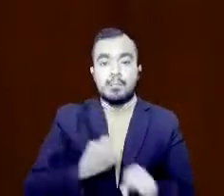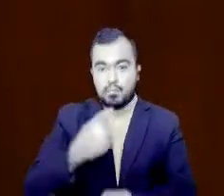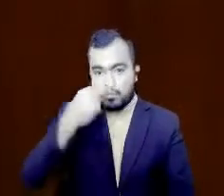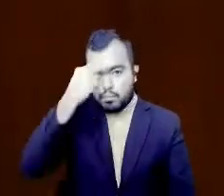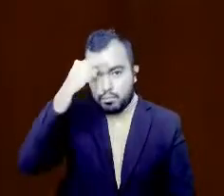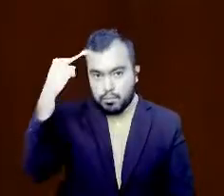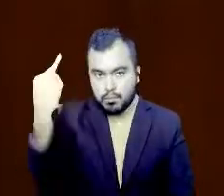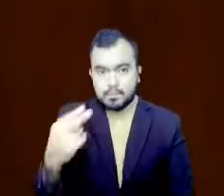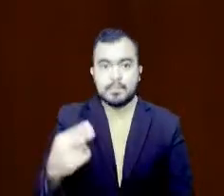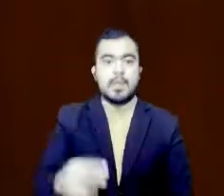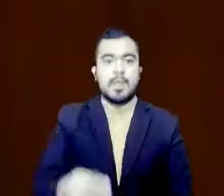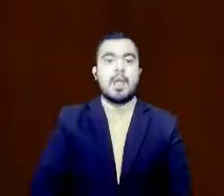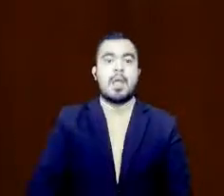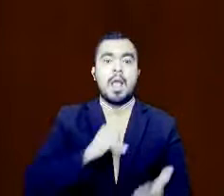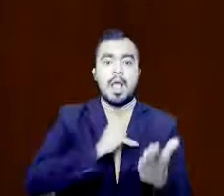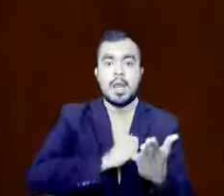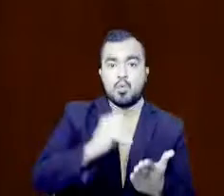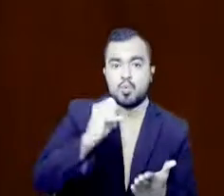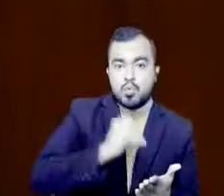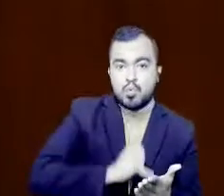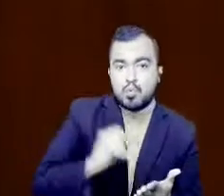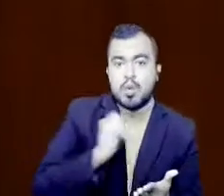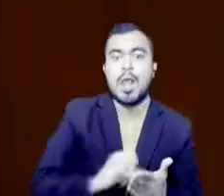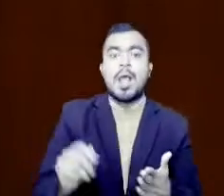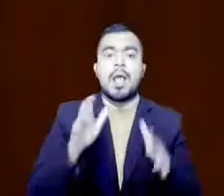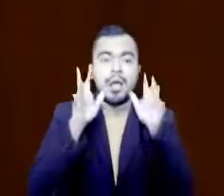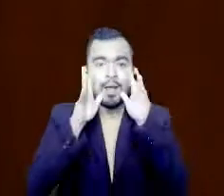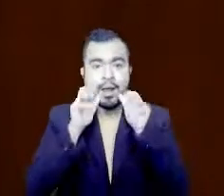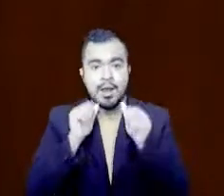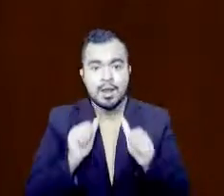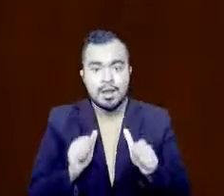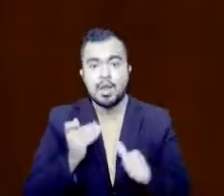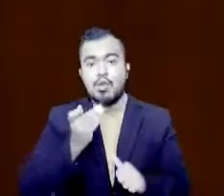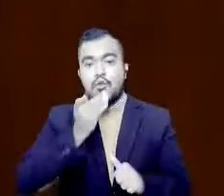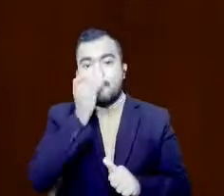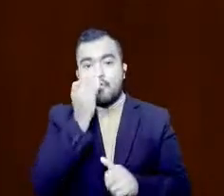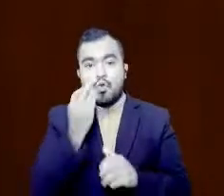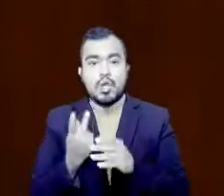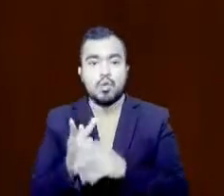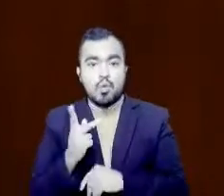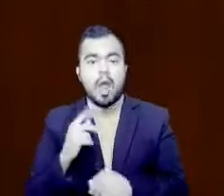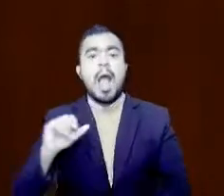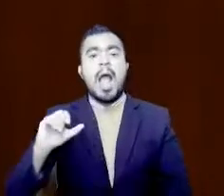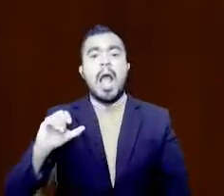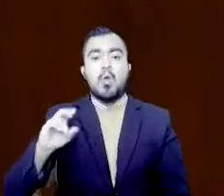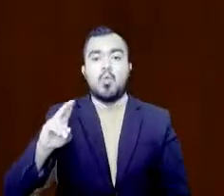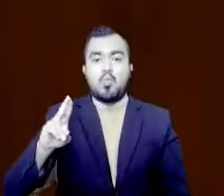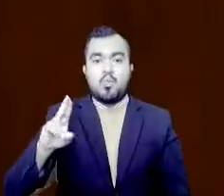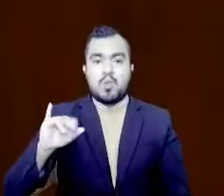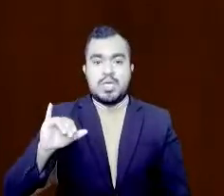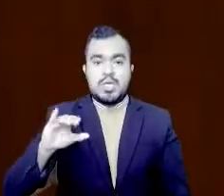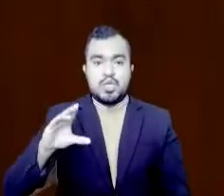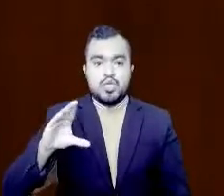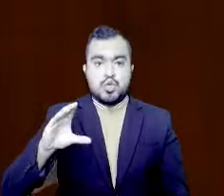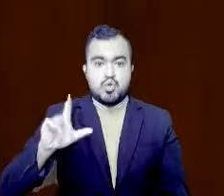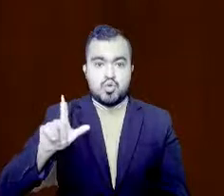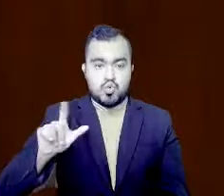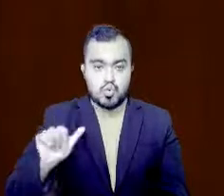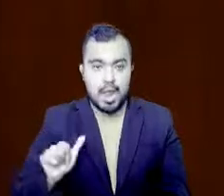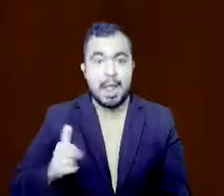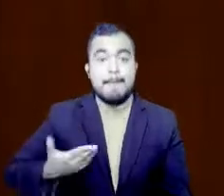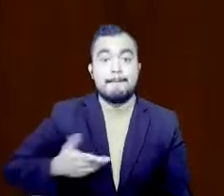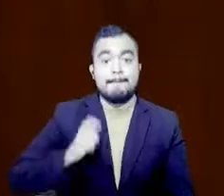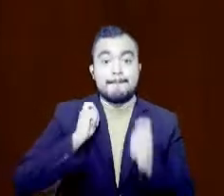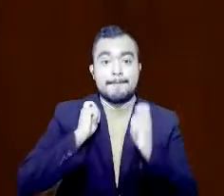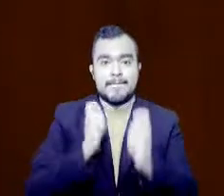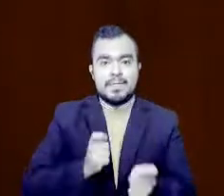ganadería, la floricultura, la acuícola y pesquera, orgullo de entidad de